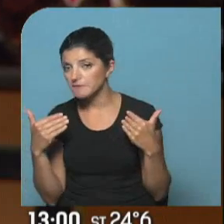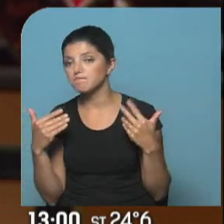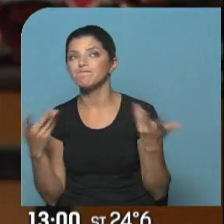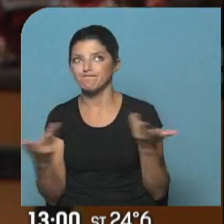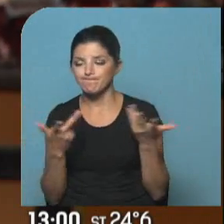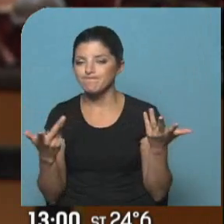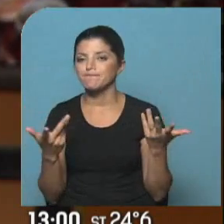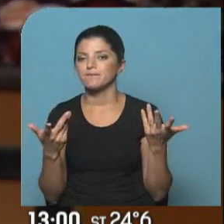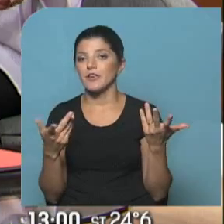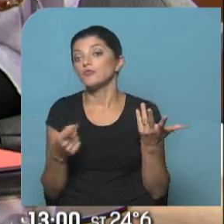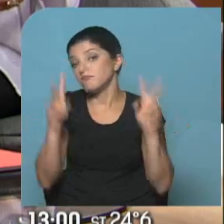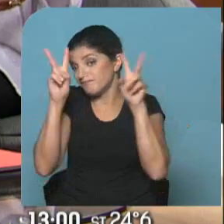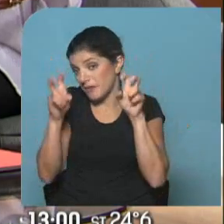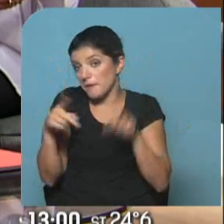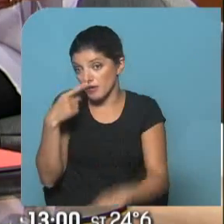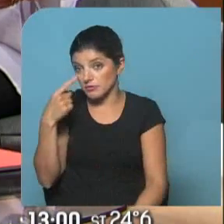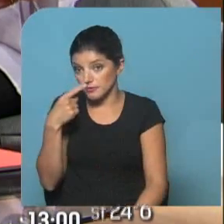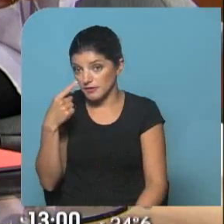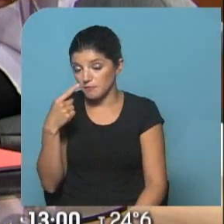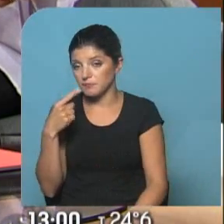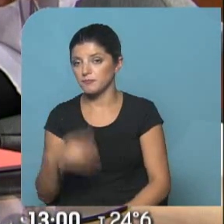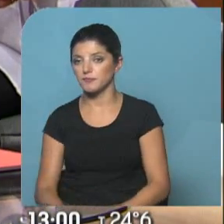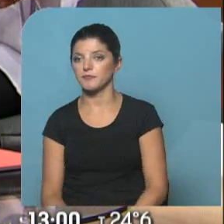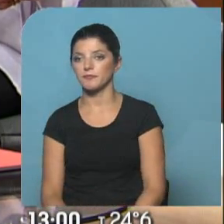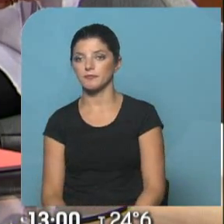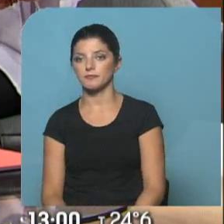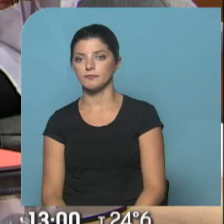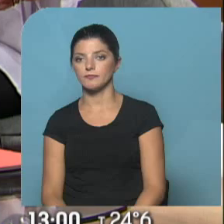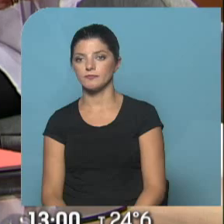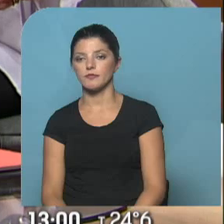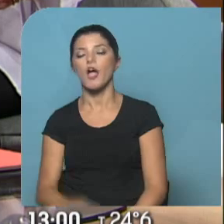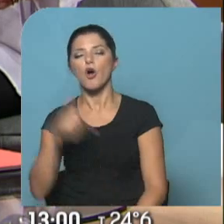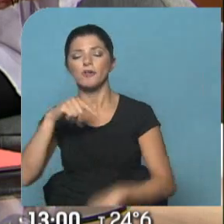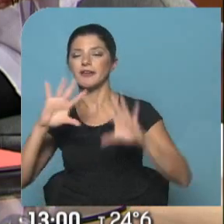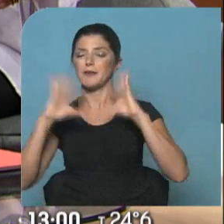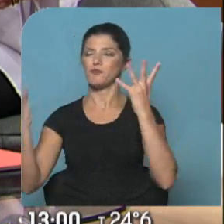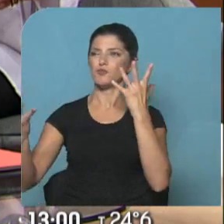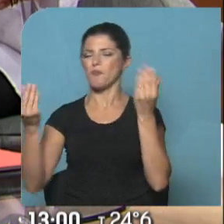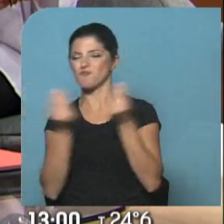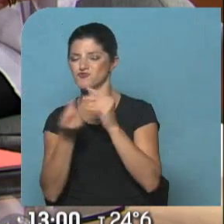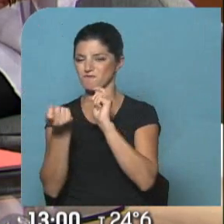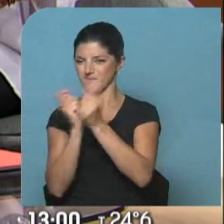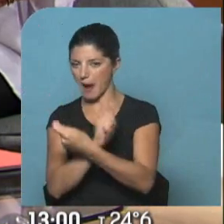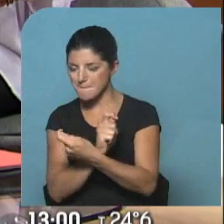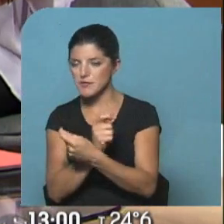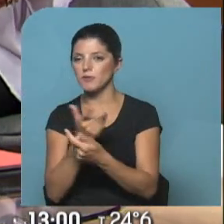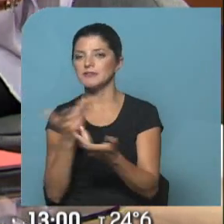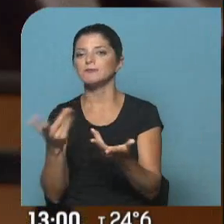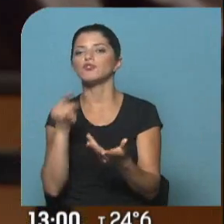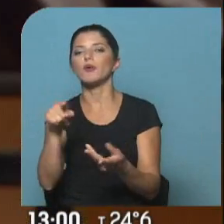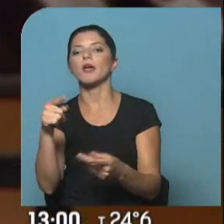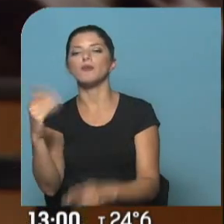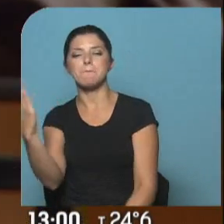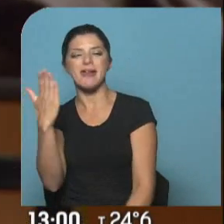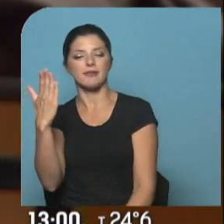esta es una discusión interesante. El mundo hoy es bastante incierto. Entonces uno hoy no tiene una amenaza concreta, pero no